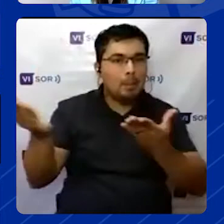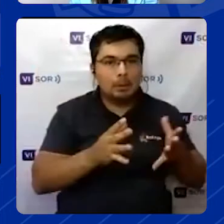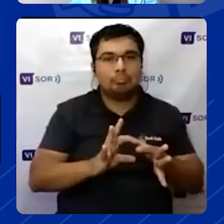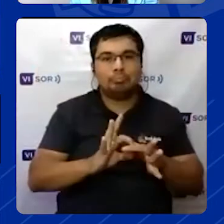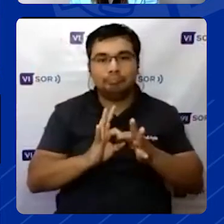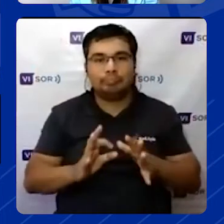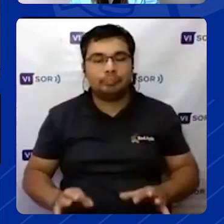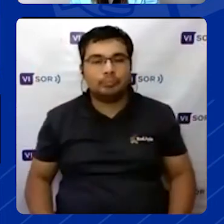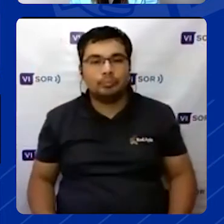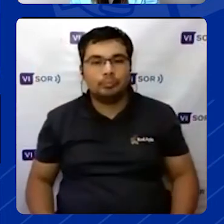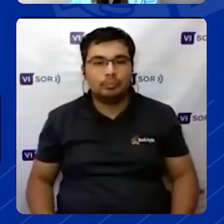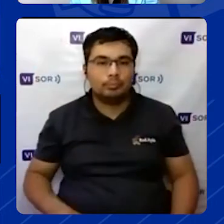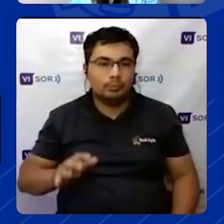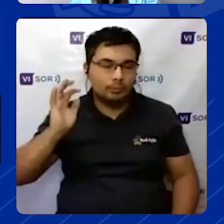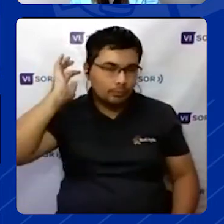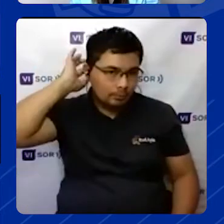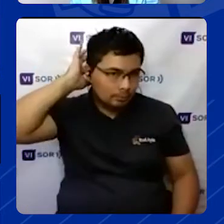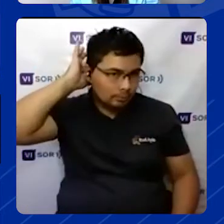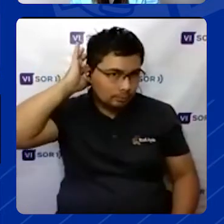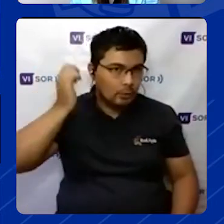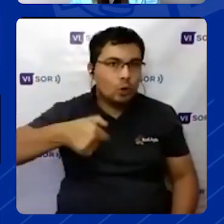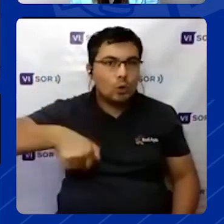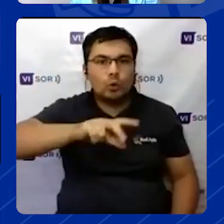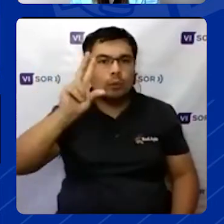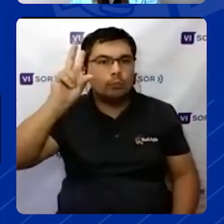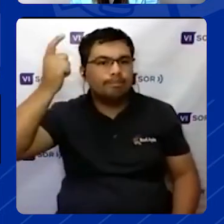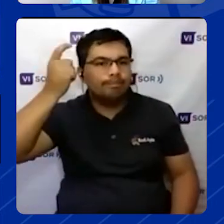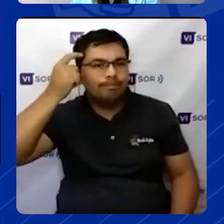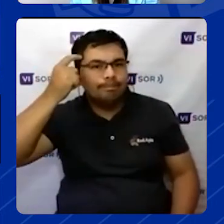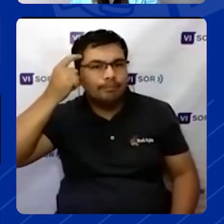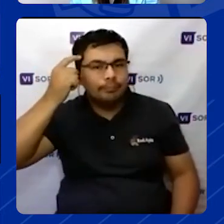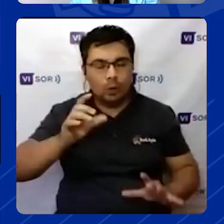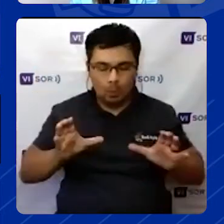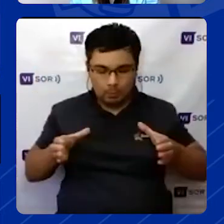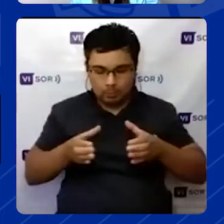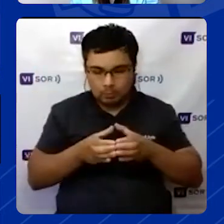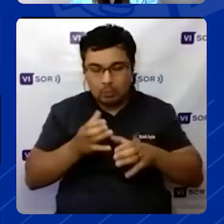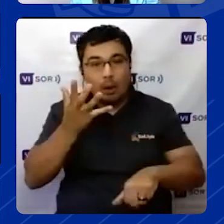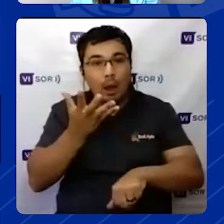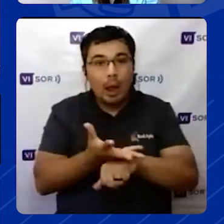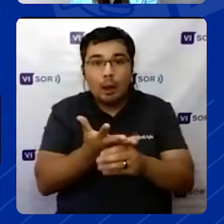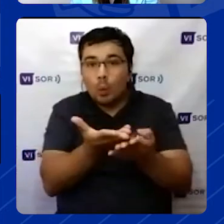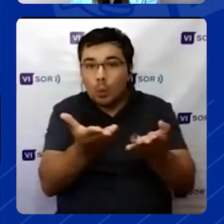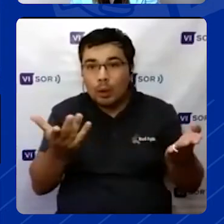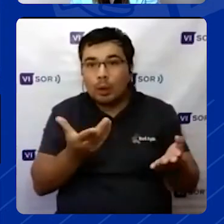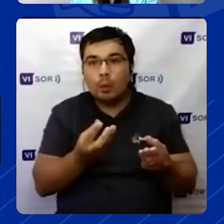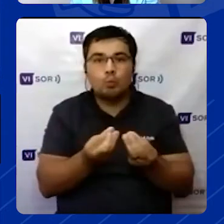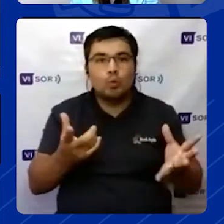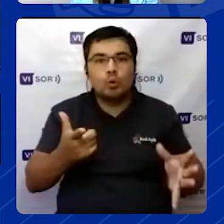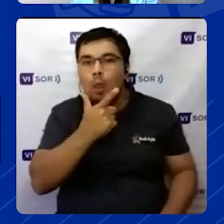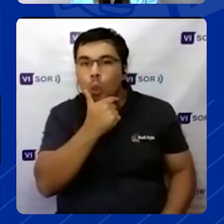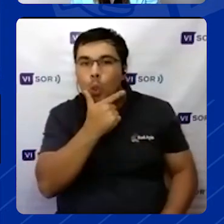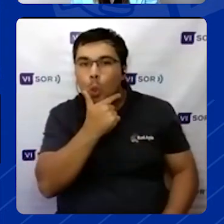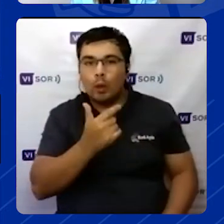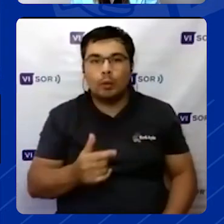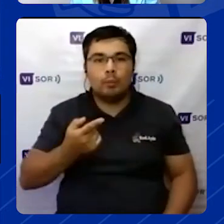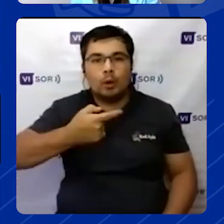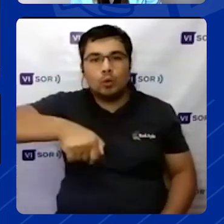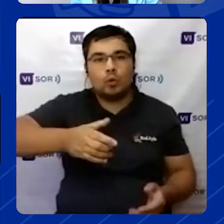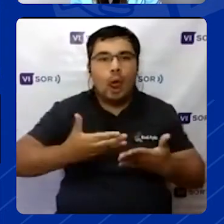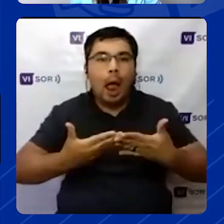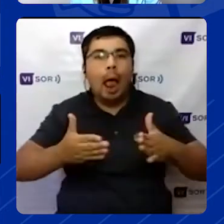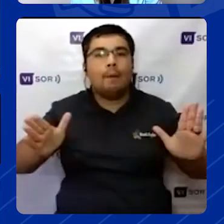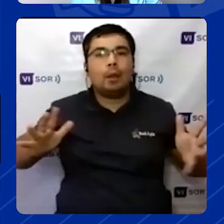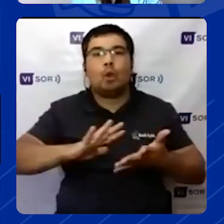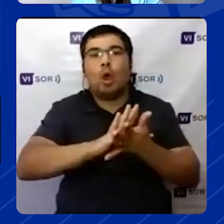nos imaginamos como equipo que van a haber muchas dudas al respecto. Así que estamos abiertos a todas las necesidades que